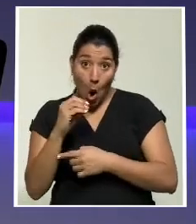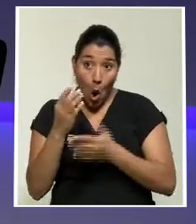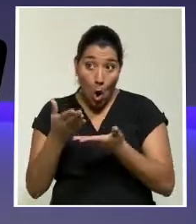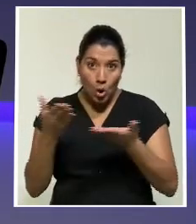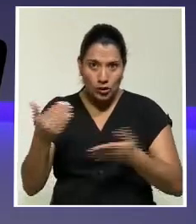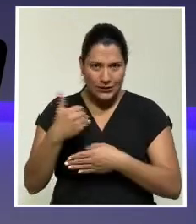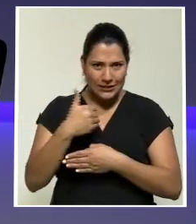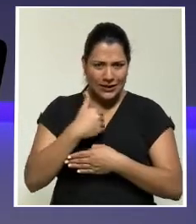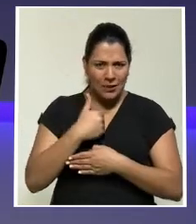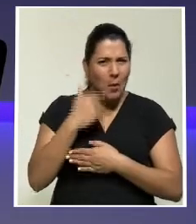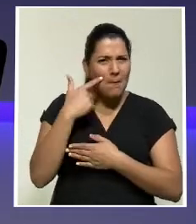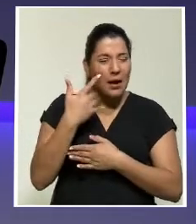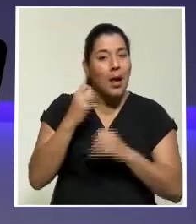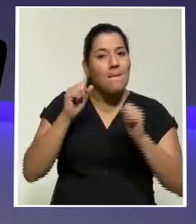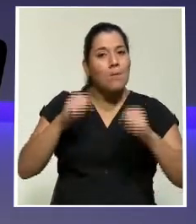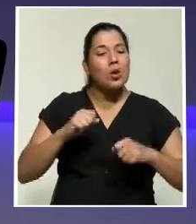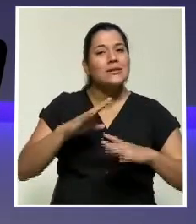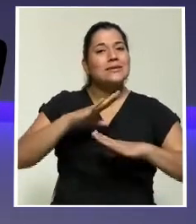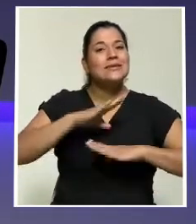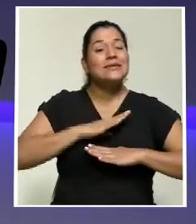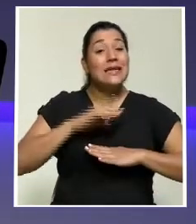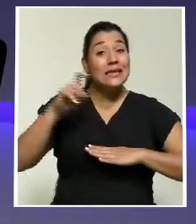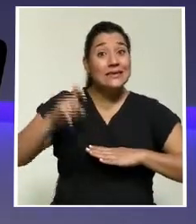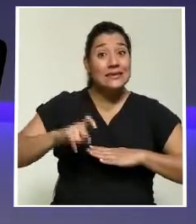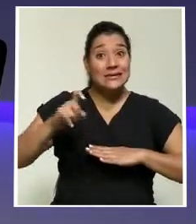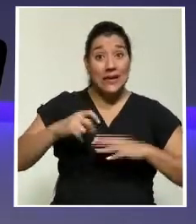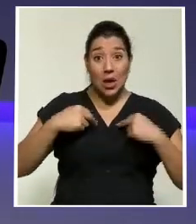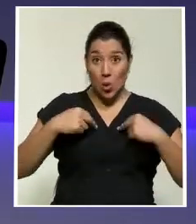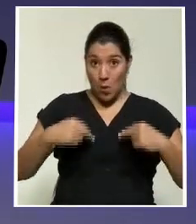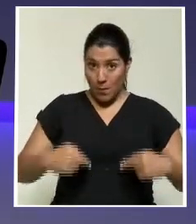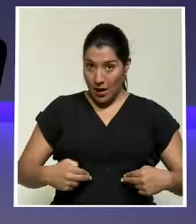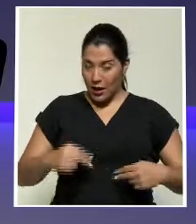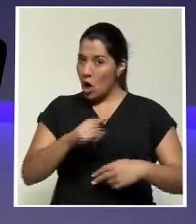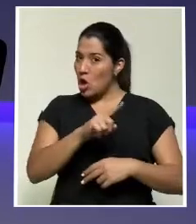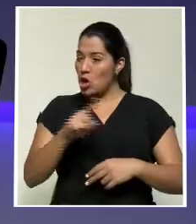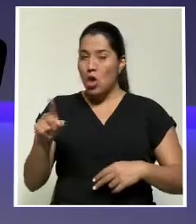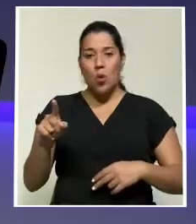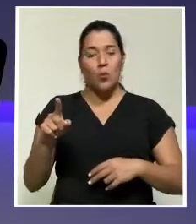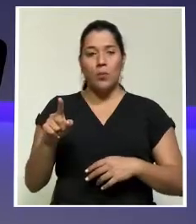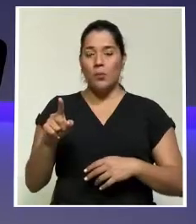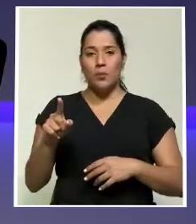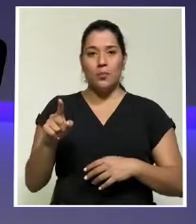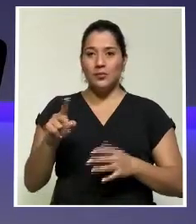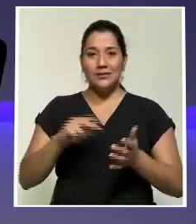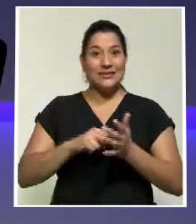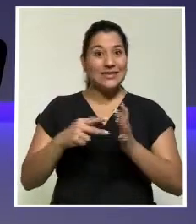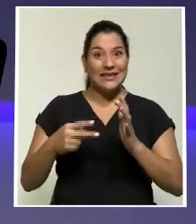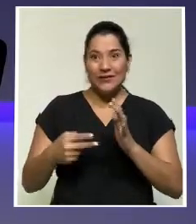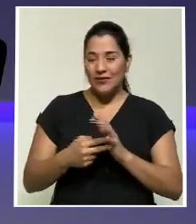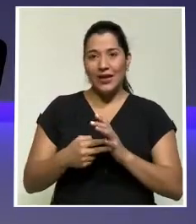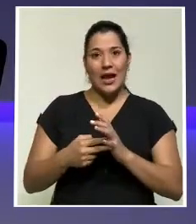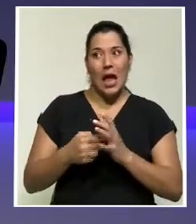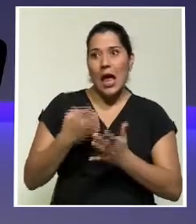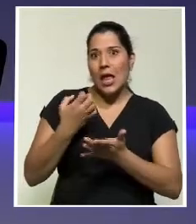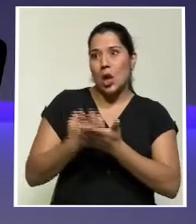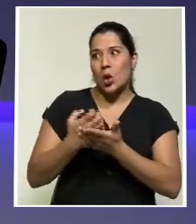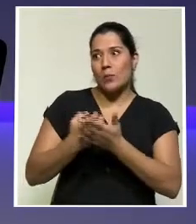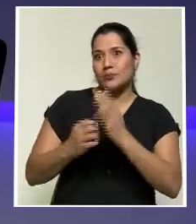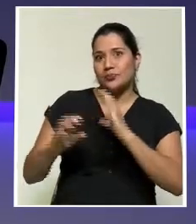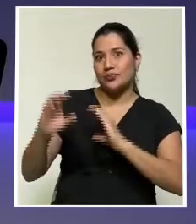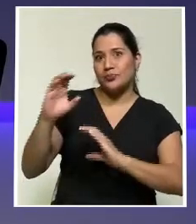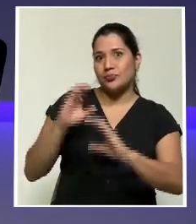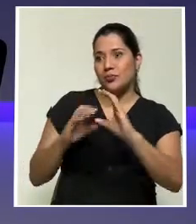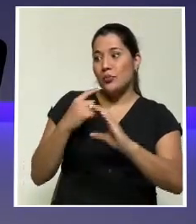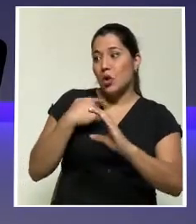para satisfacer las necesidades humanas. No es la ciencia que nos dice cómo hacer